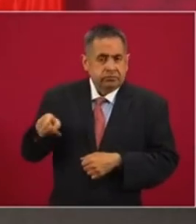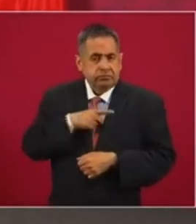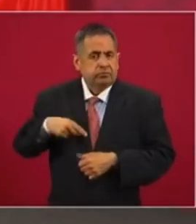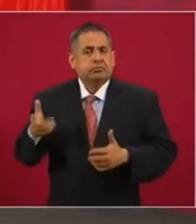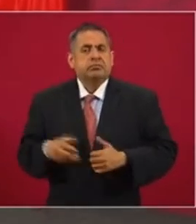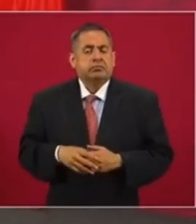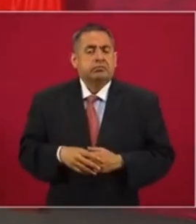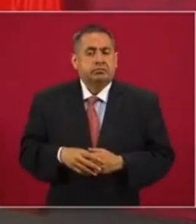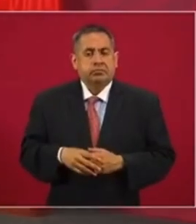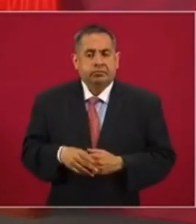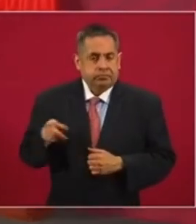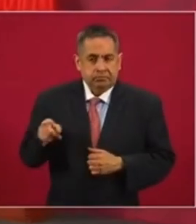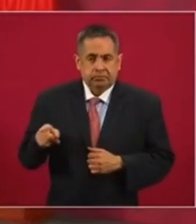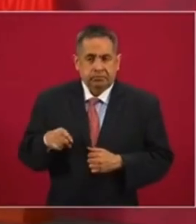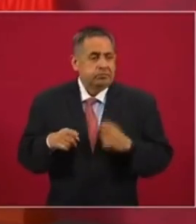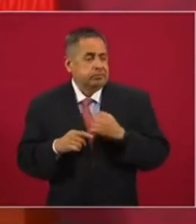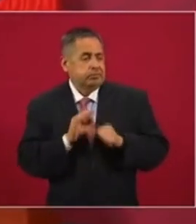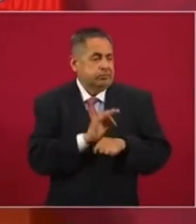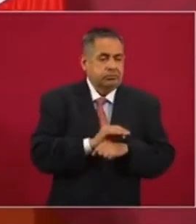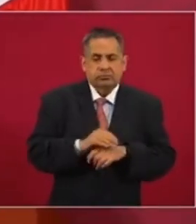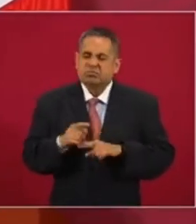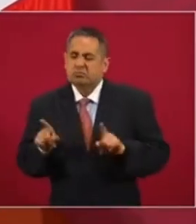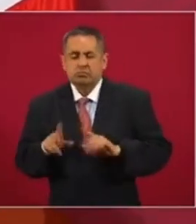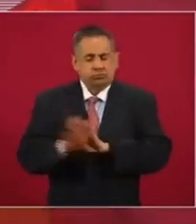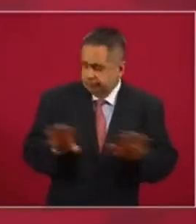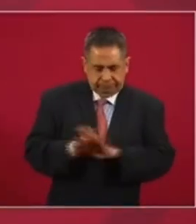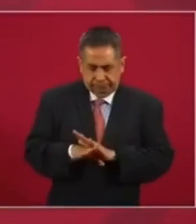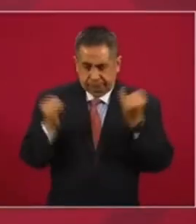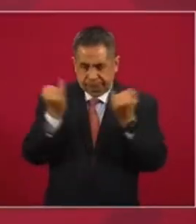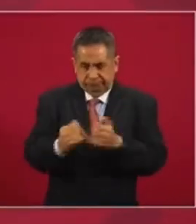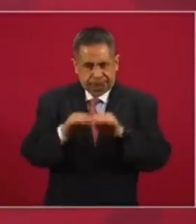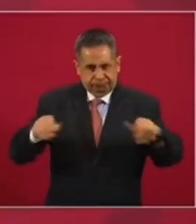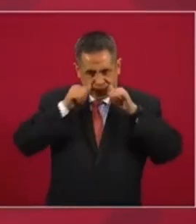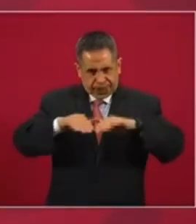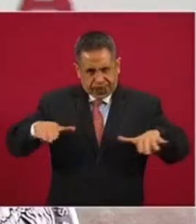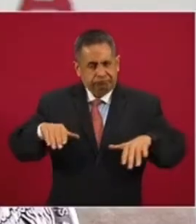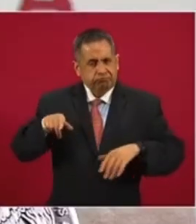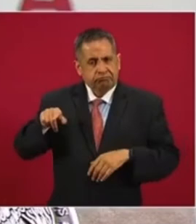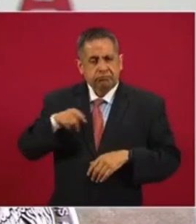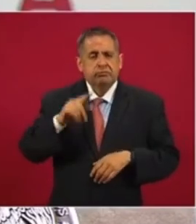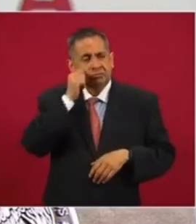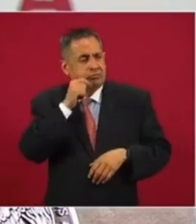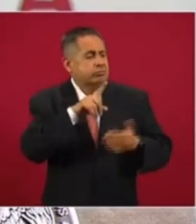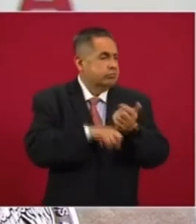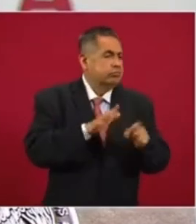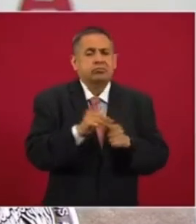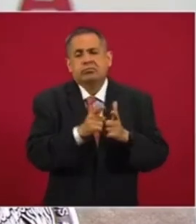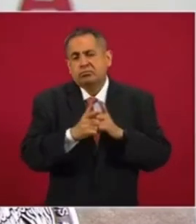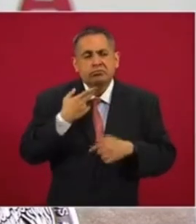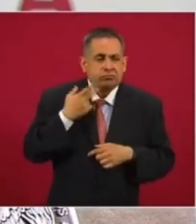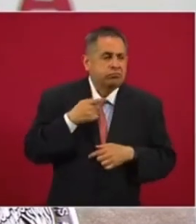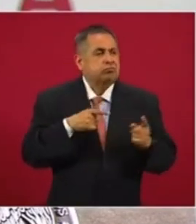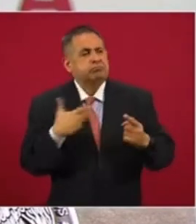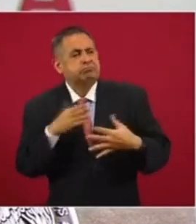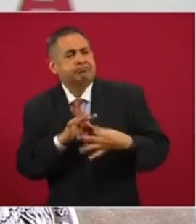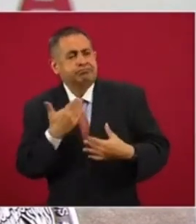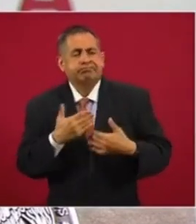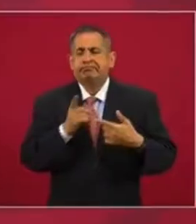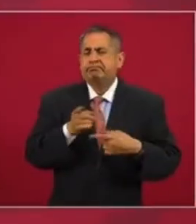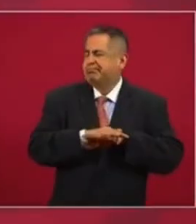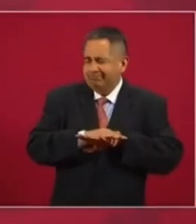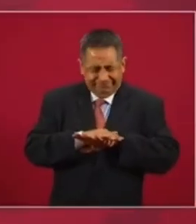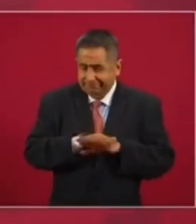que, sin distinción de partidos, de simpatías,